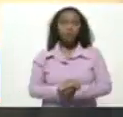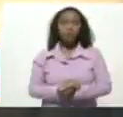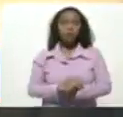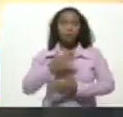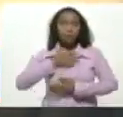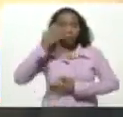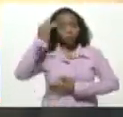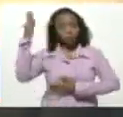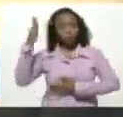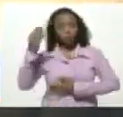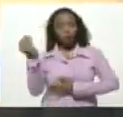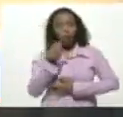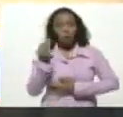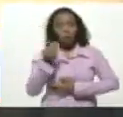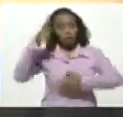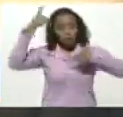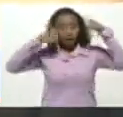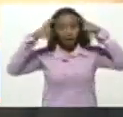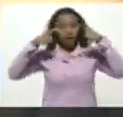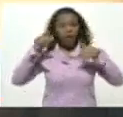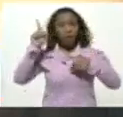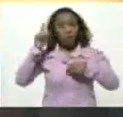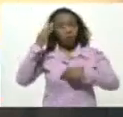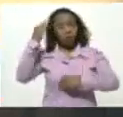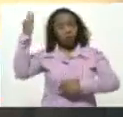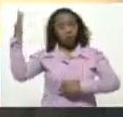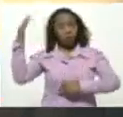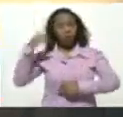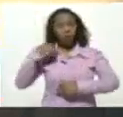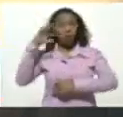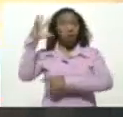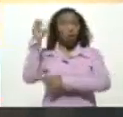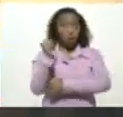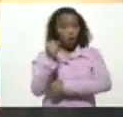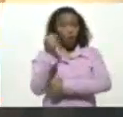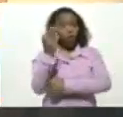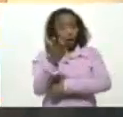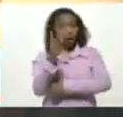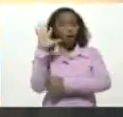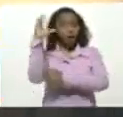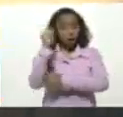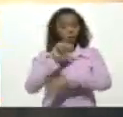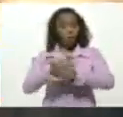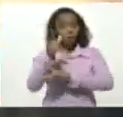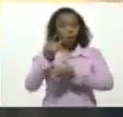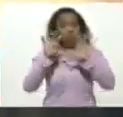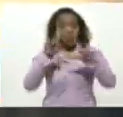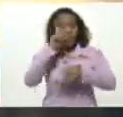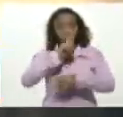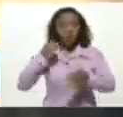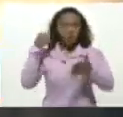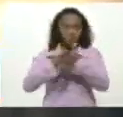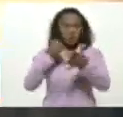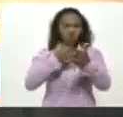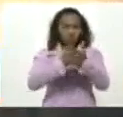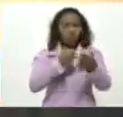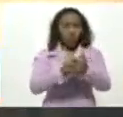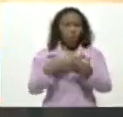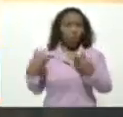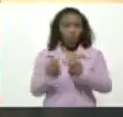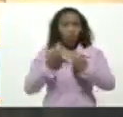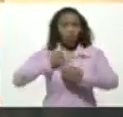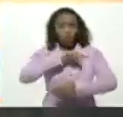sueño, así como Chávez fue un soñador y lo logró, y usted lo está logrando porque usted tiene 9 años batallando con nosotros